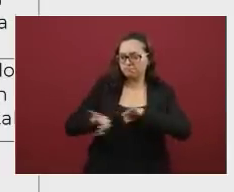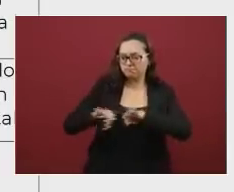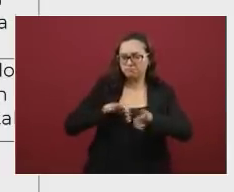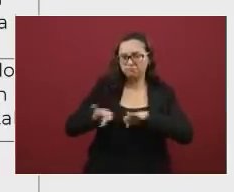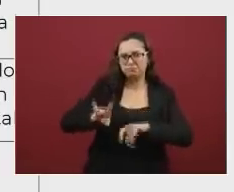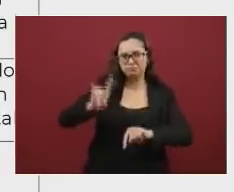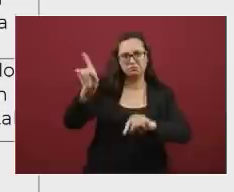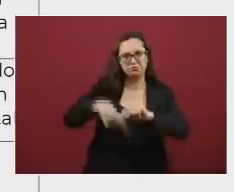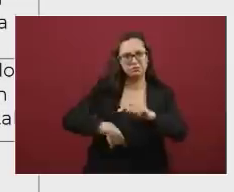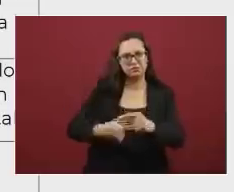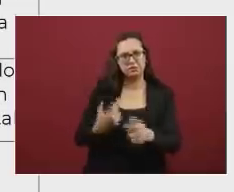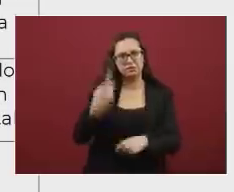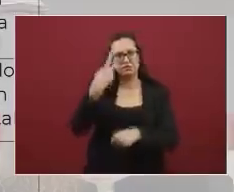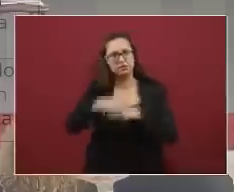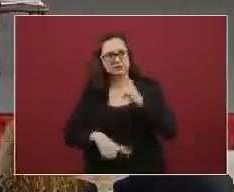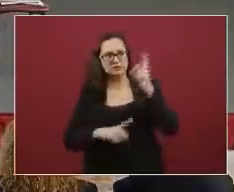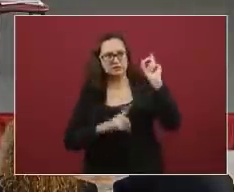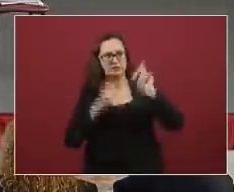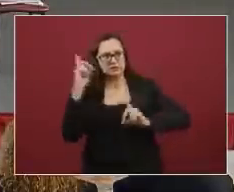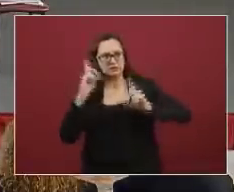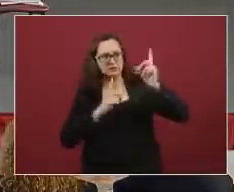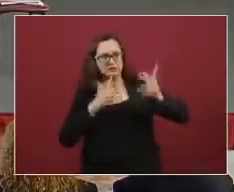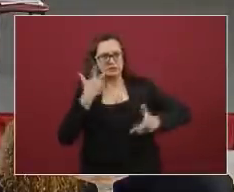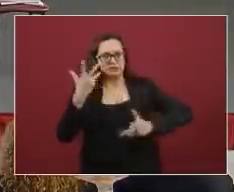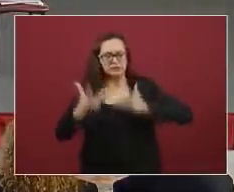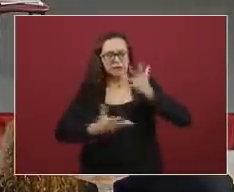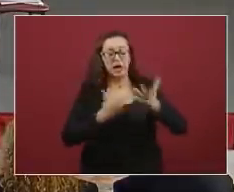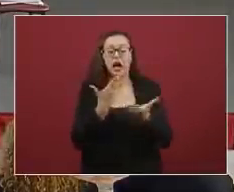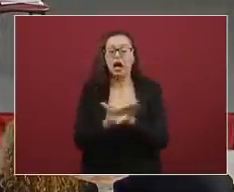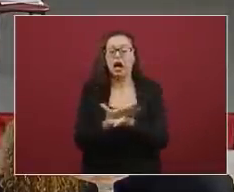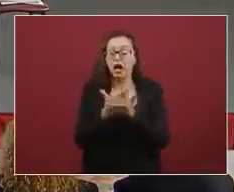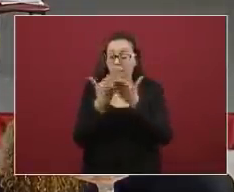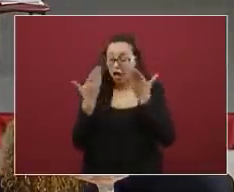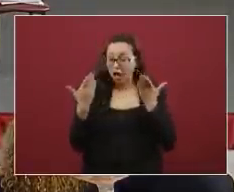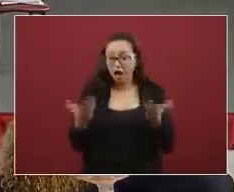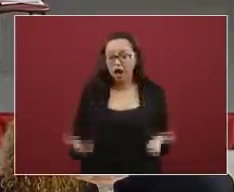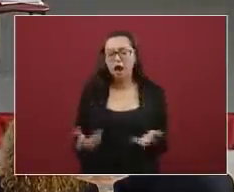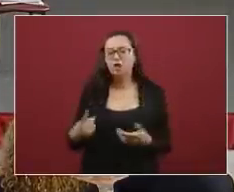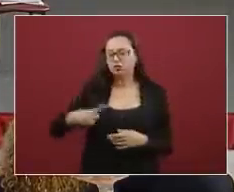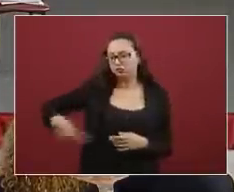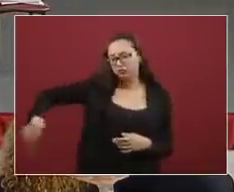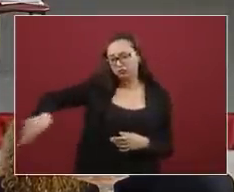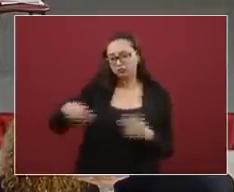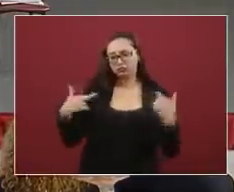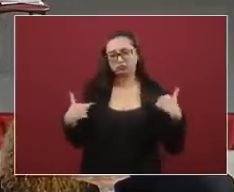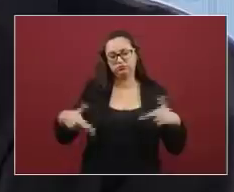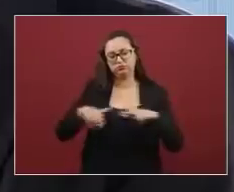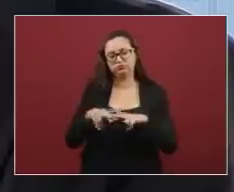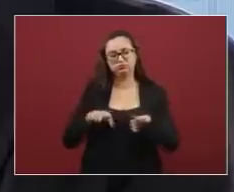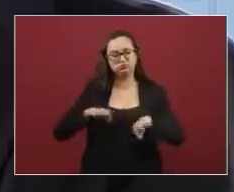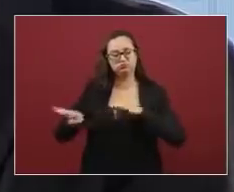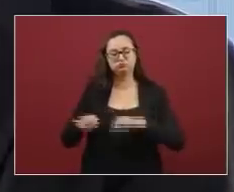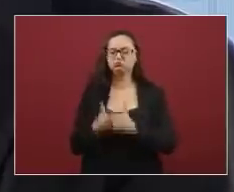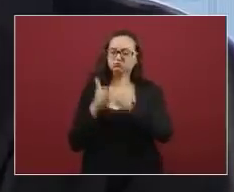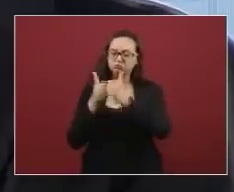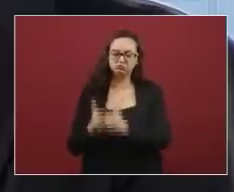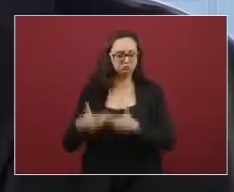esta iniciativa se garantizan los derechos laborales y la estabilidad en el